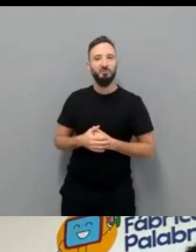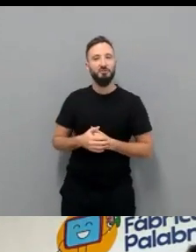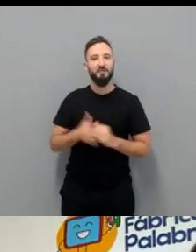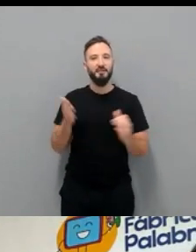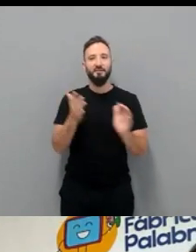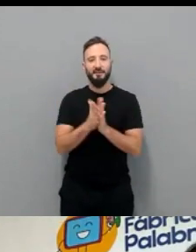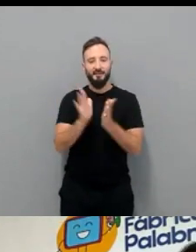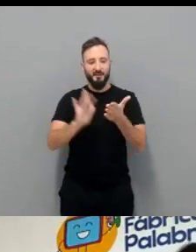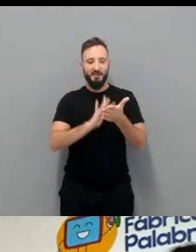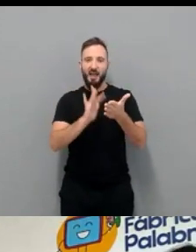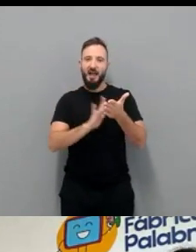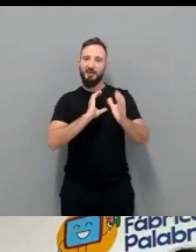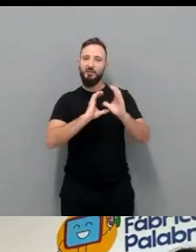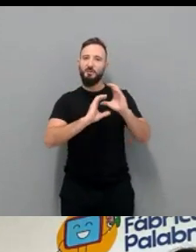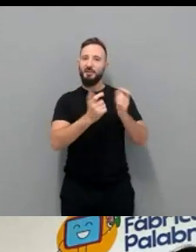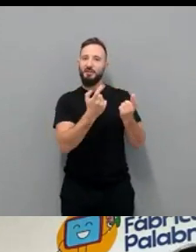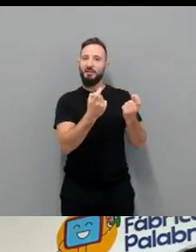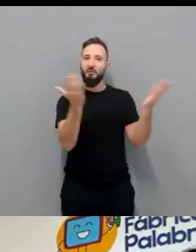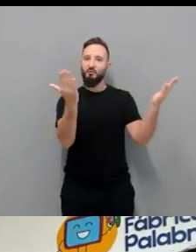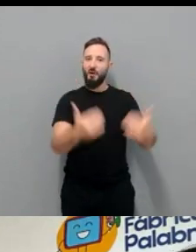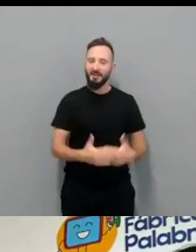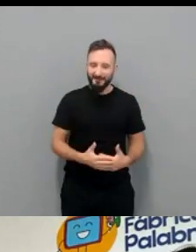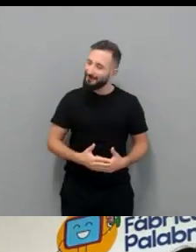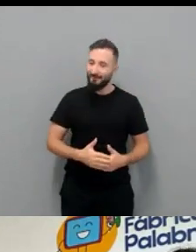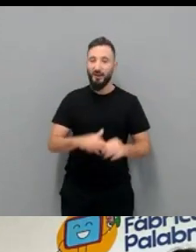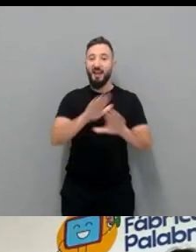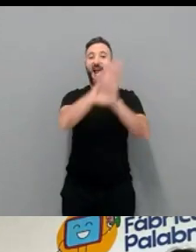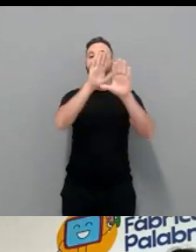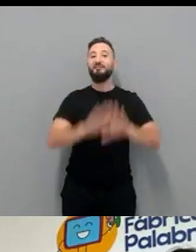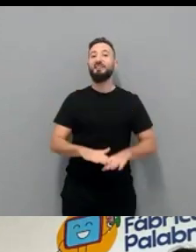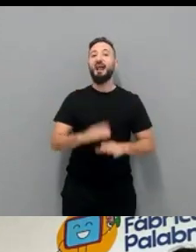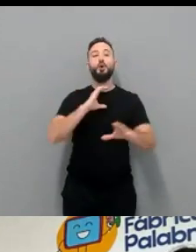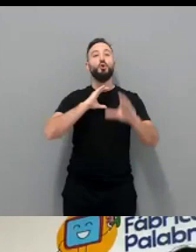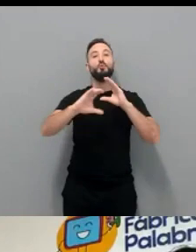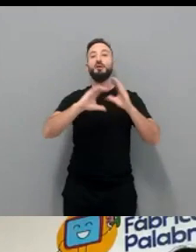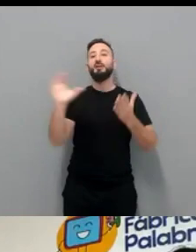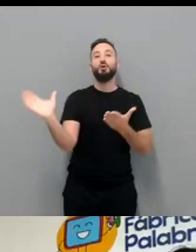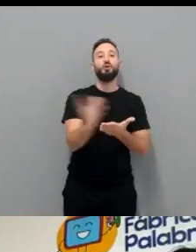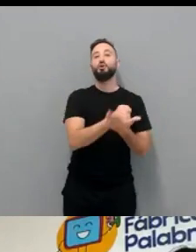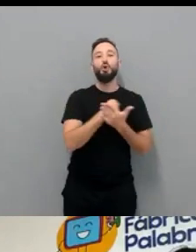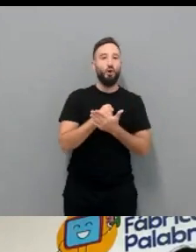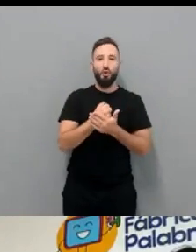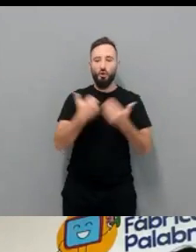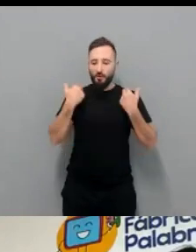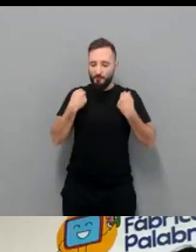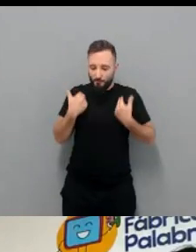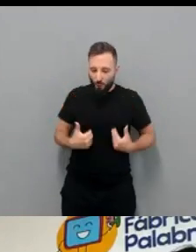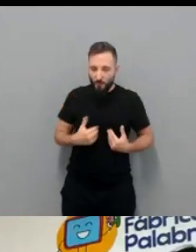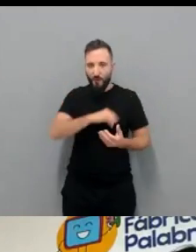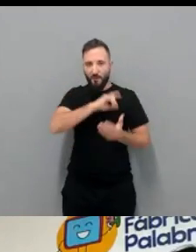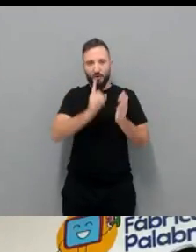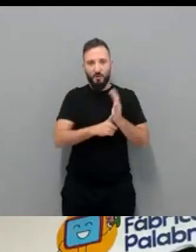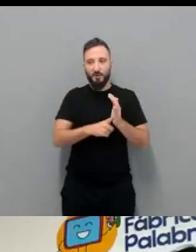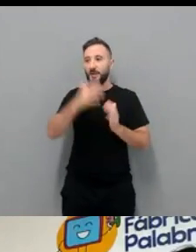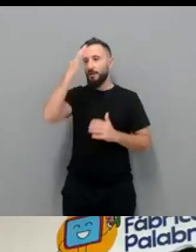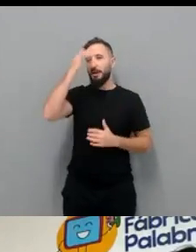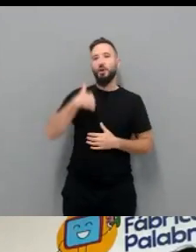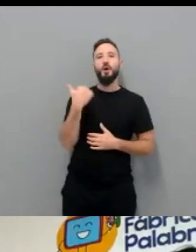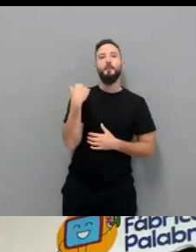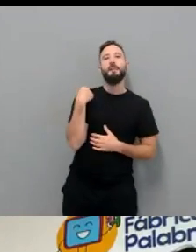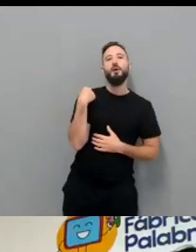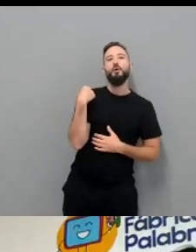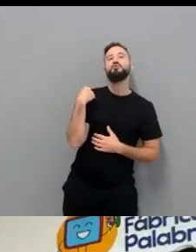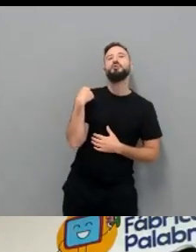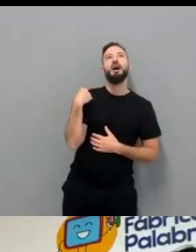tengo necesidades comunicativas, pero al final la comunicación es todo en nuestra vida, absolutamente todo. A mí cuando me hacen preguntas de